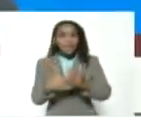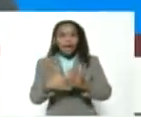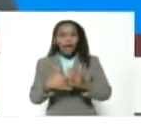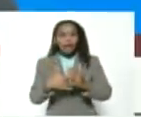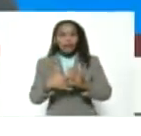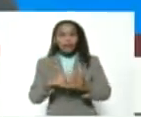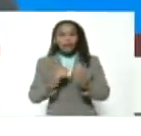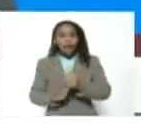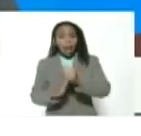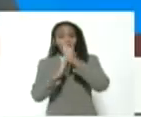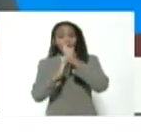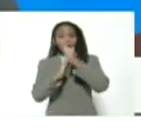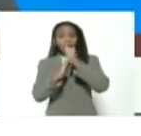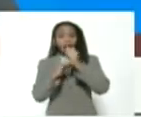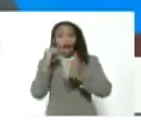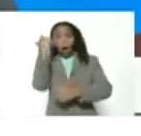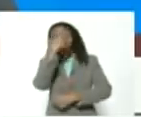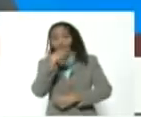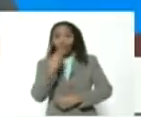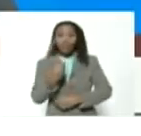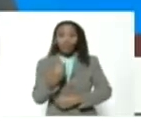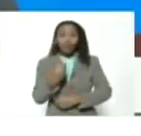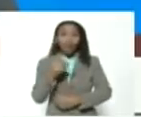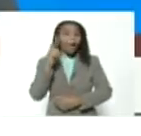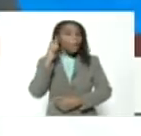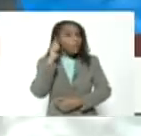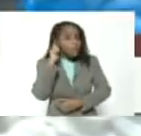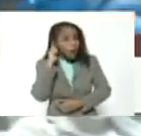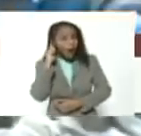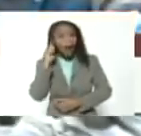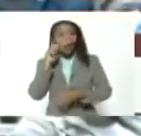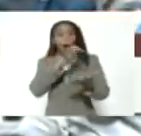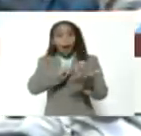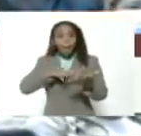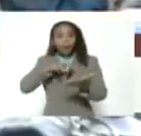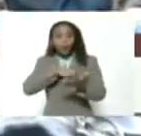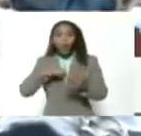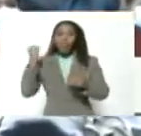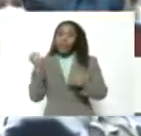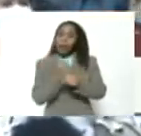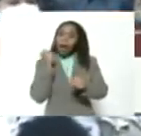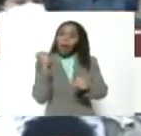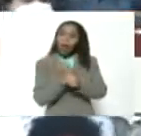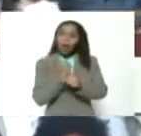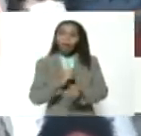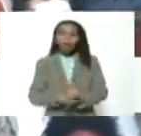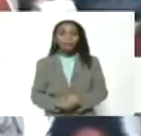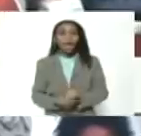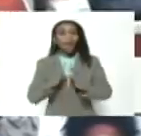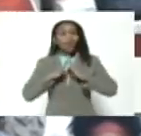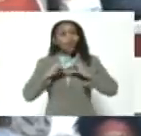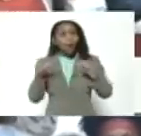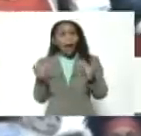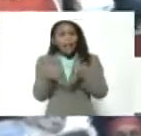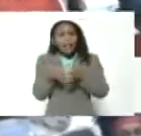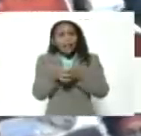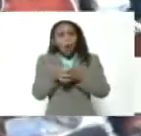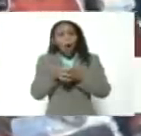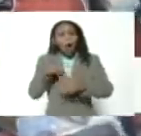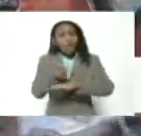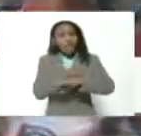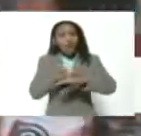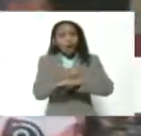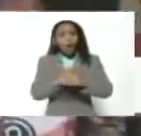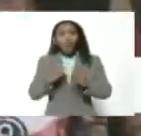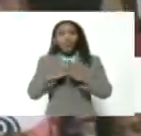de lideresas, a la juventud, a las mujeres, a los campesinos, a los trabajadores, a todo el equipo de gobierno, a todo el equipo